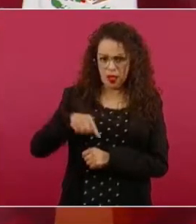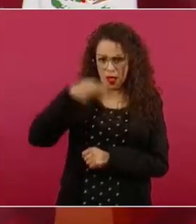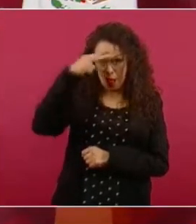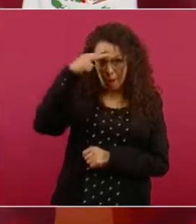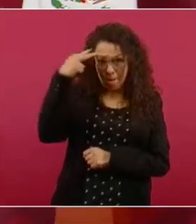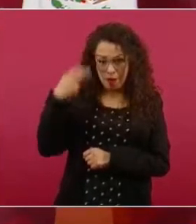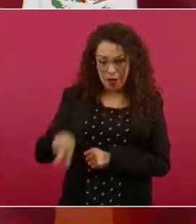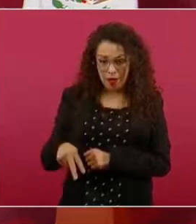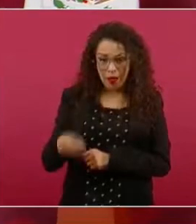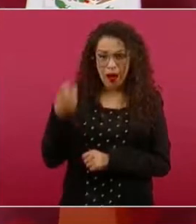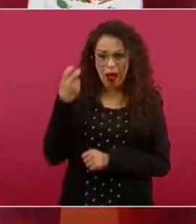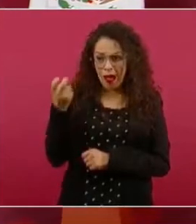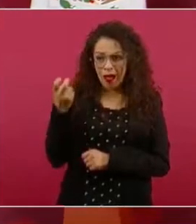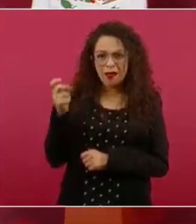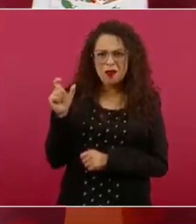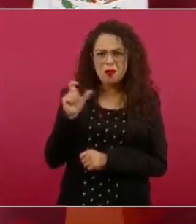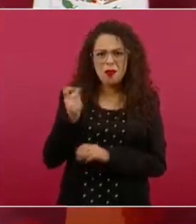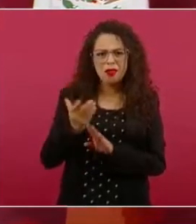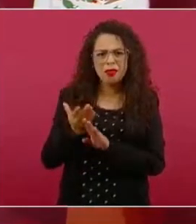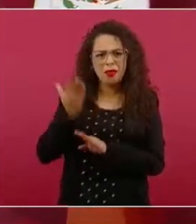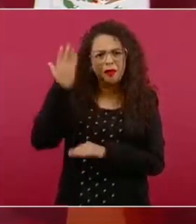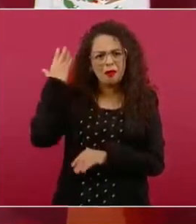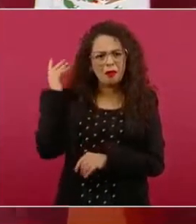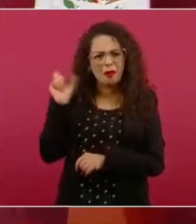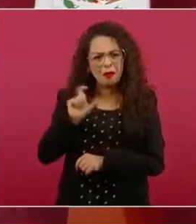se veía